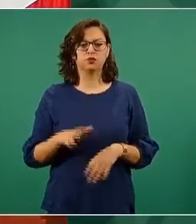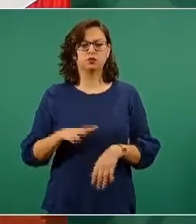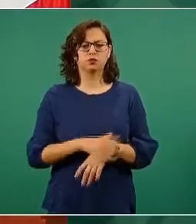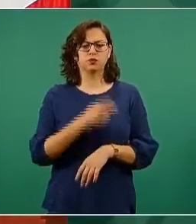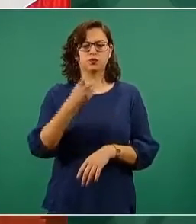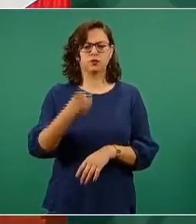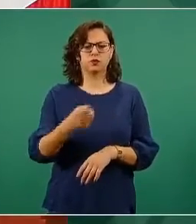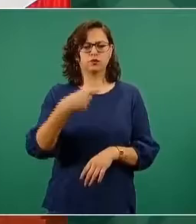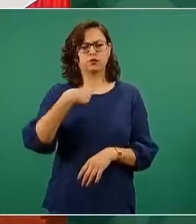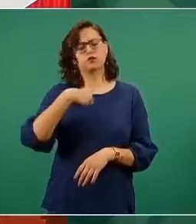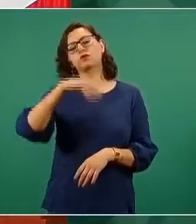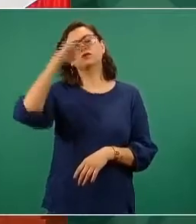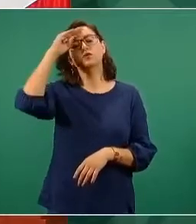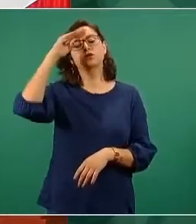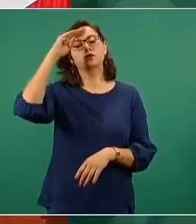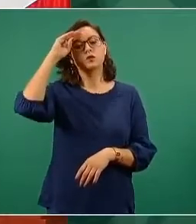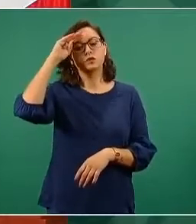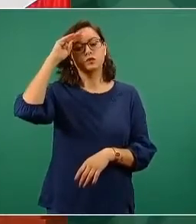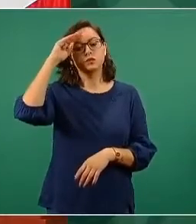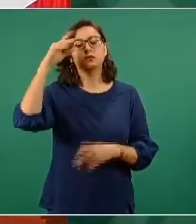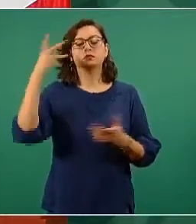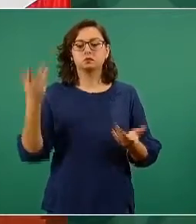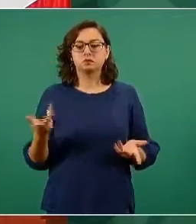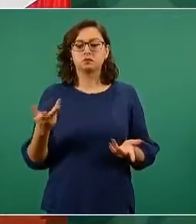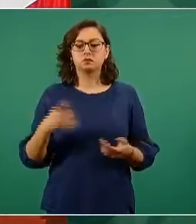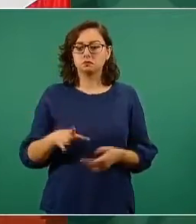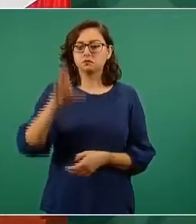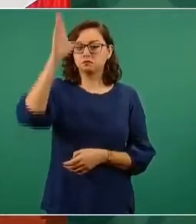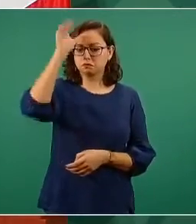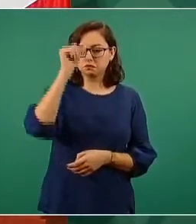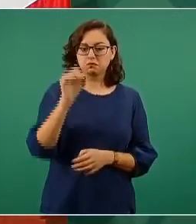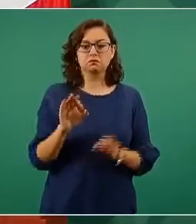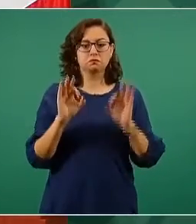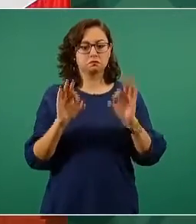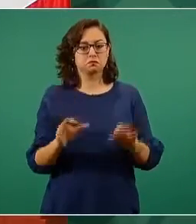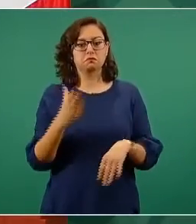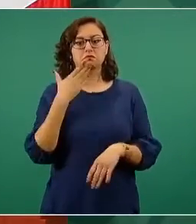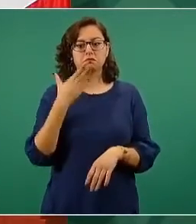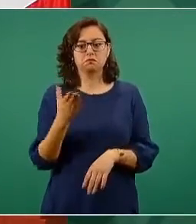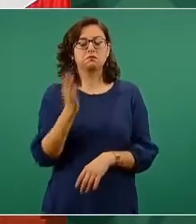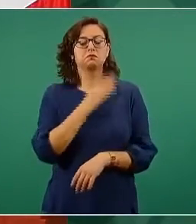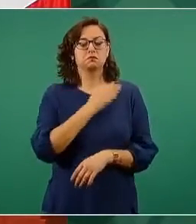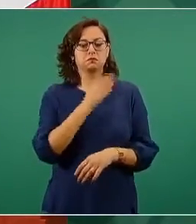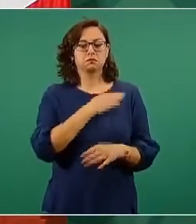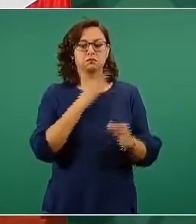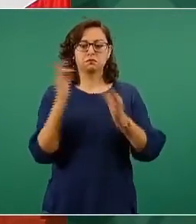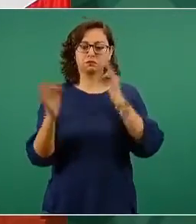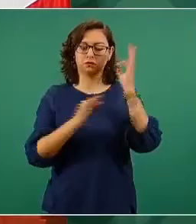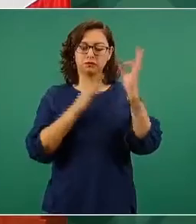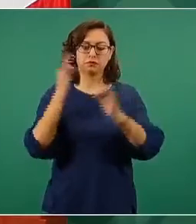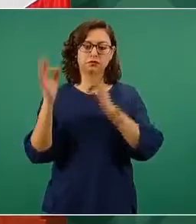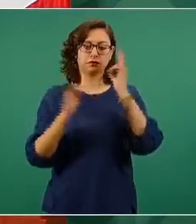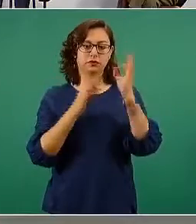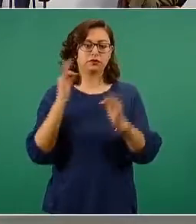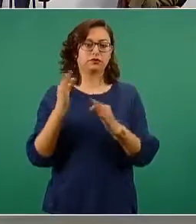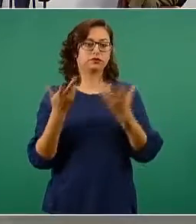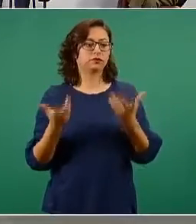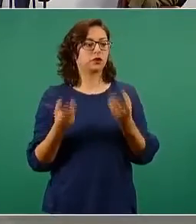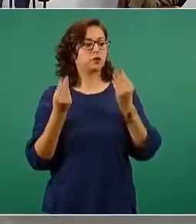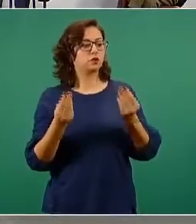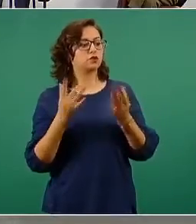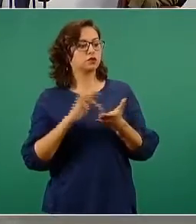considero que es un buen acuerdo, una muy buena noticia, y agradecerles a